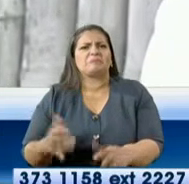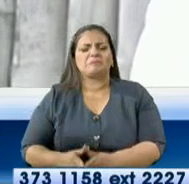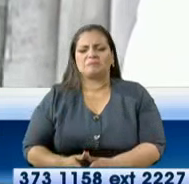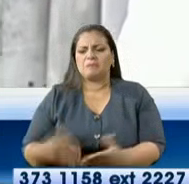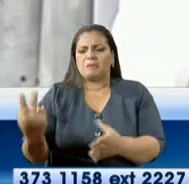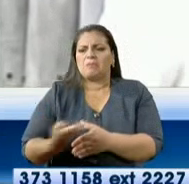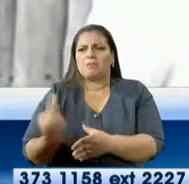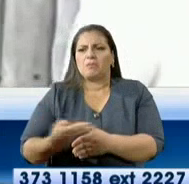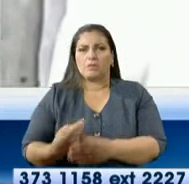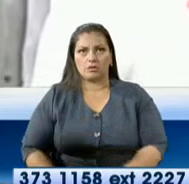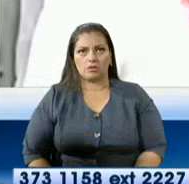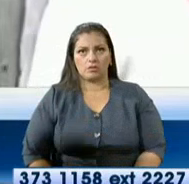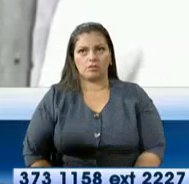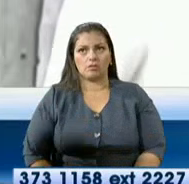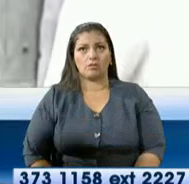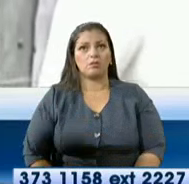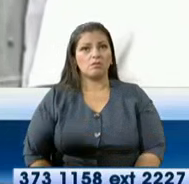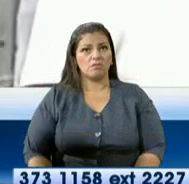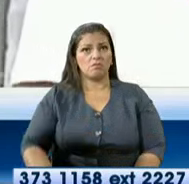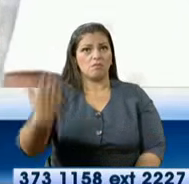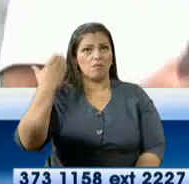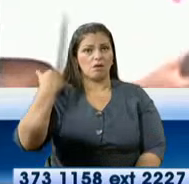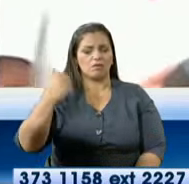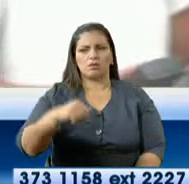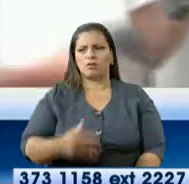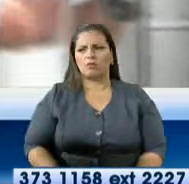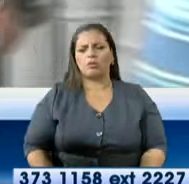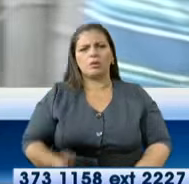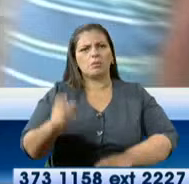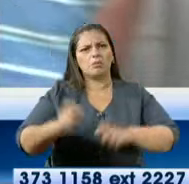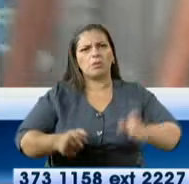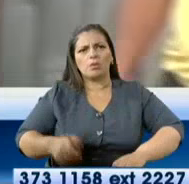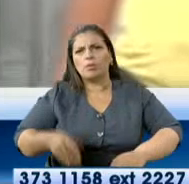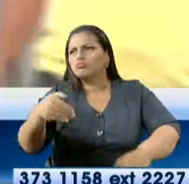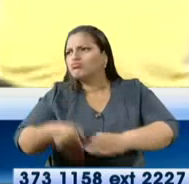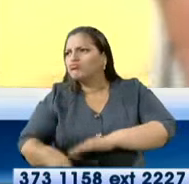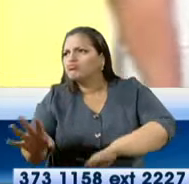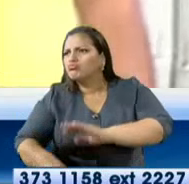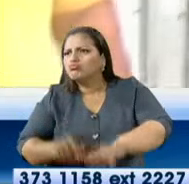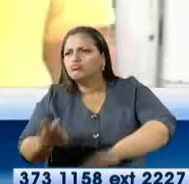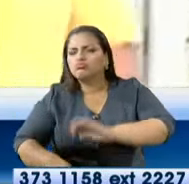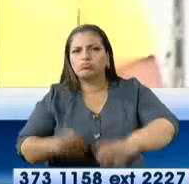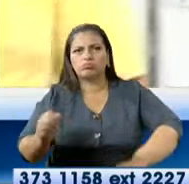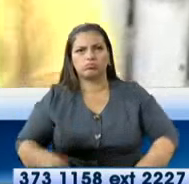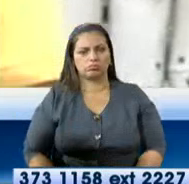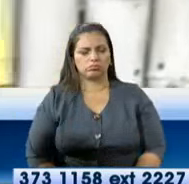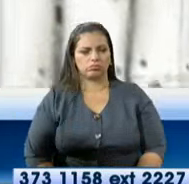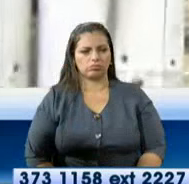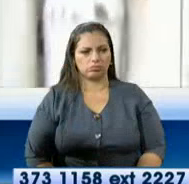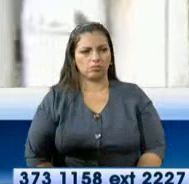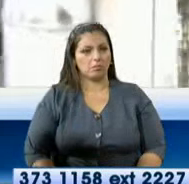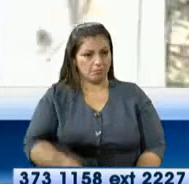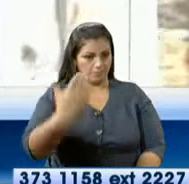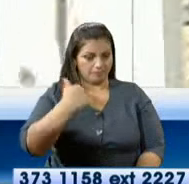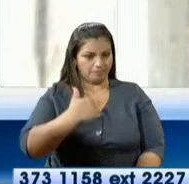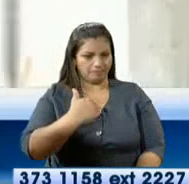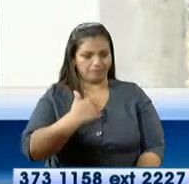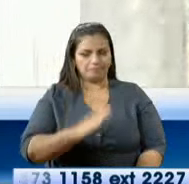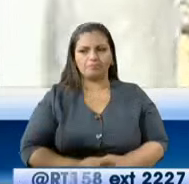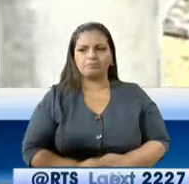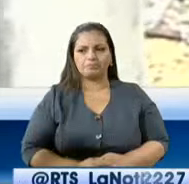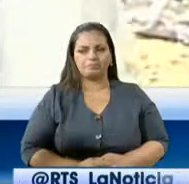aquí robaron, se metían. Yo vivo aquí al lado y se metían. Sí, ¿ha sido víctima también? Sí, yo he sido víctima de... ¿Cómo? A ver, ¿qué le robaron? Hace años en este solar